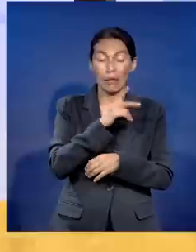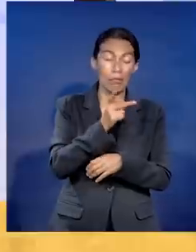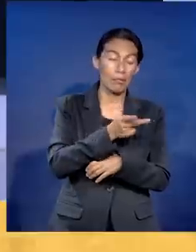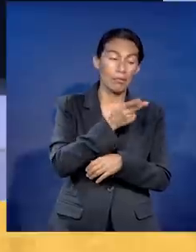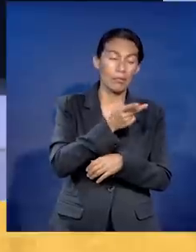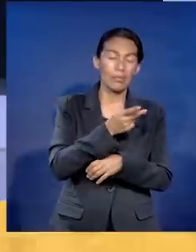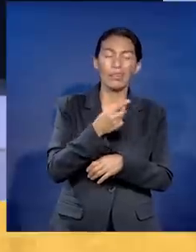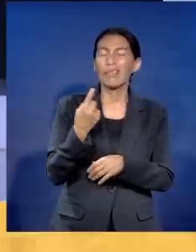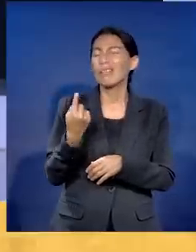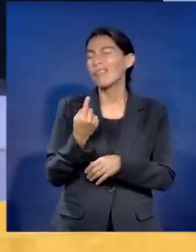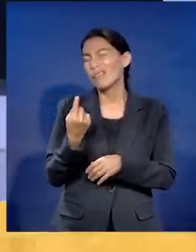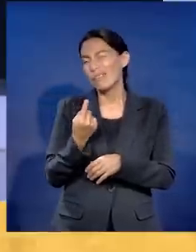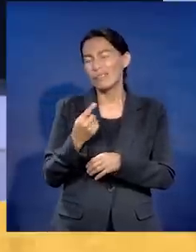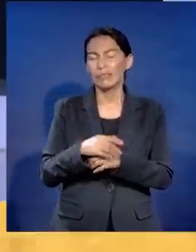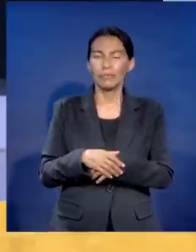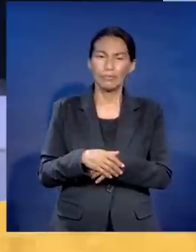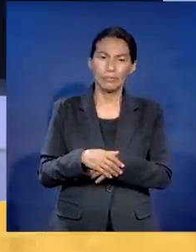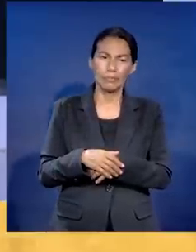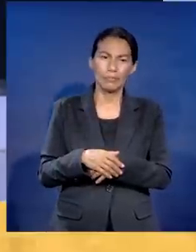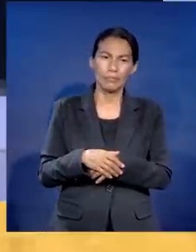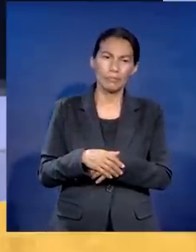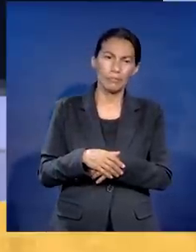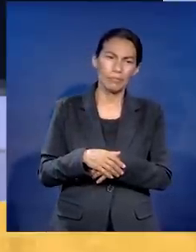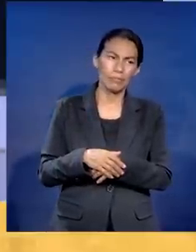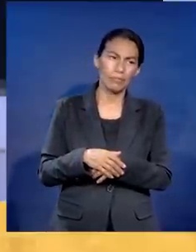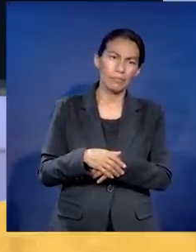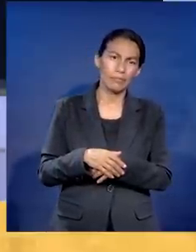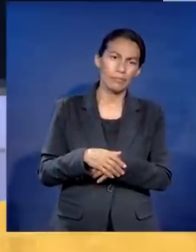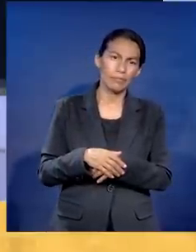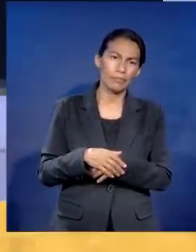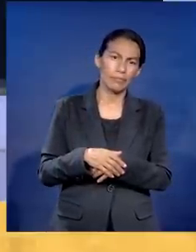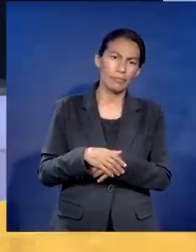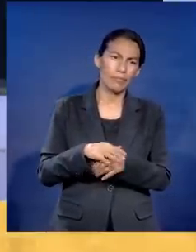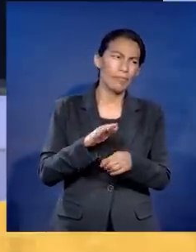duérmete. Viejo, nomás una pregunta. ¿Qué?